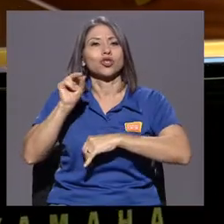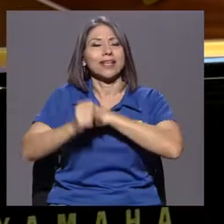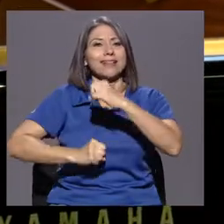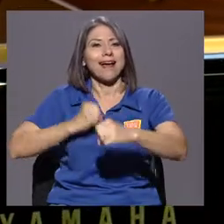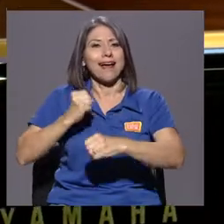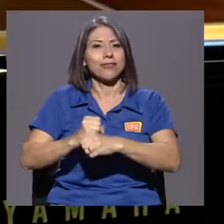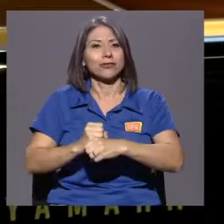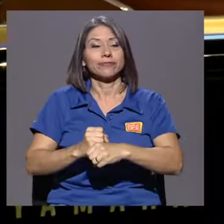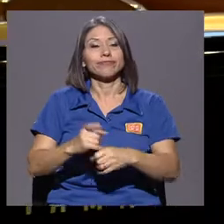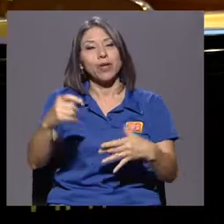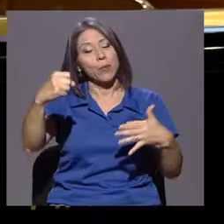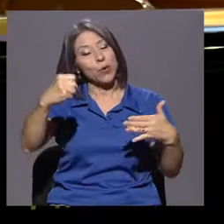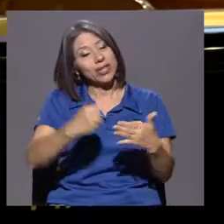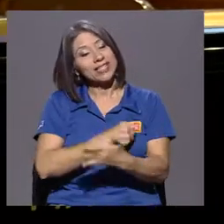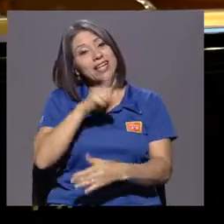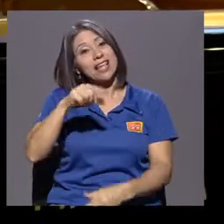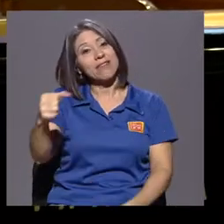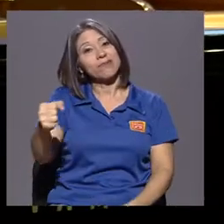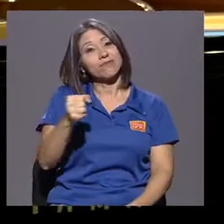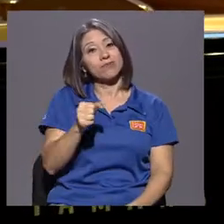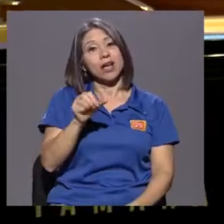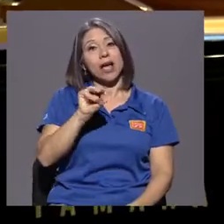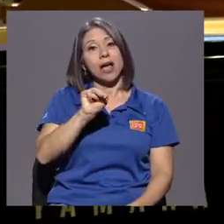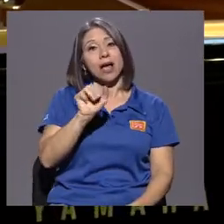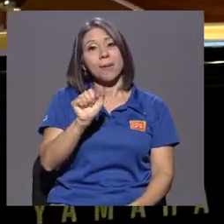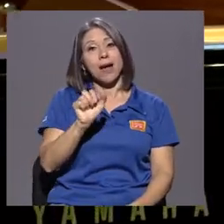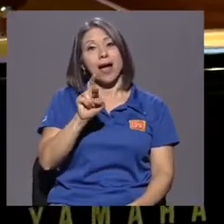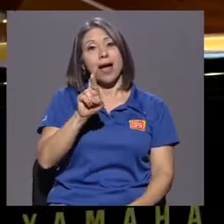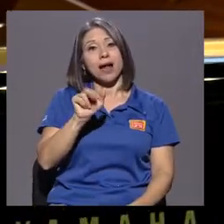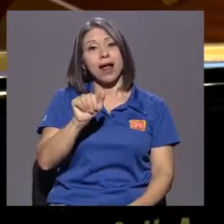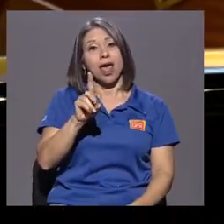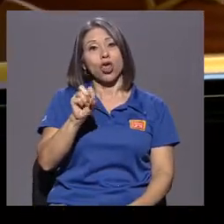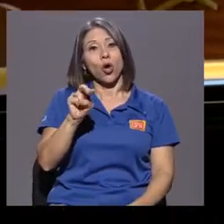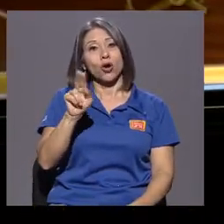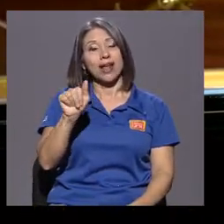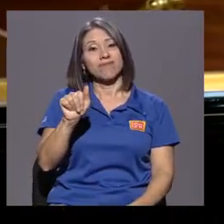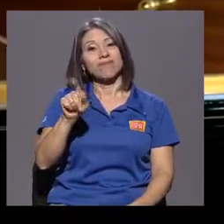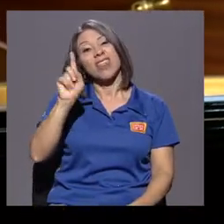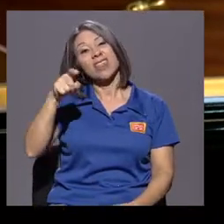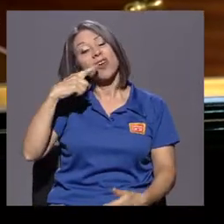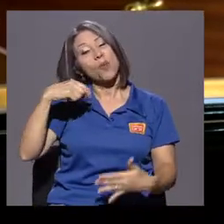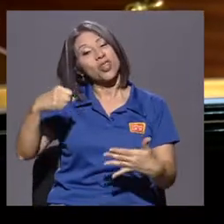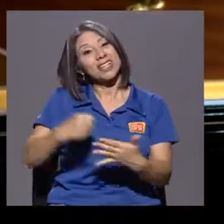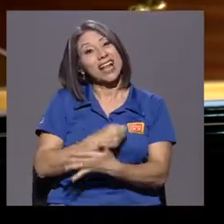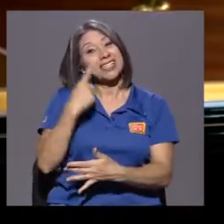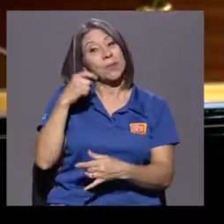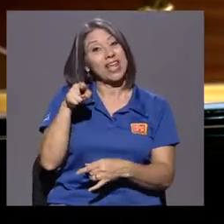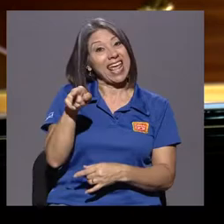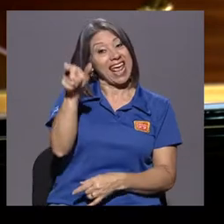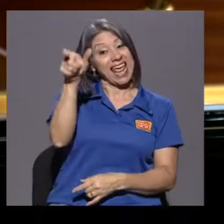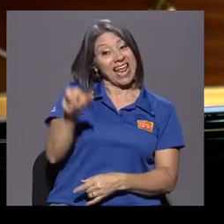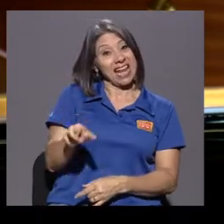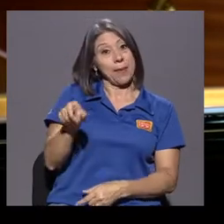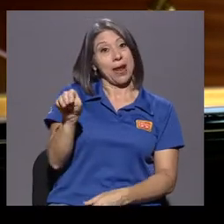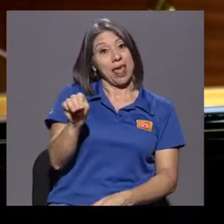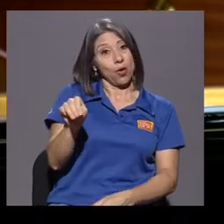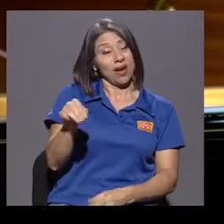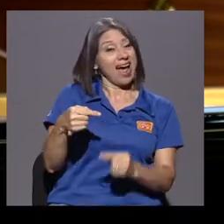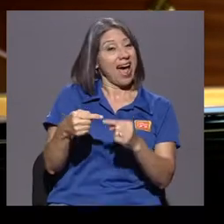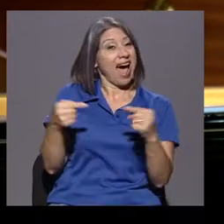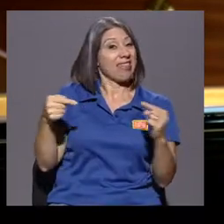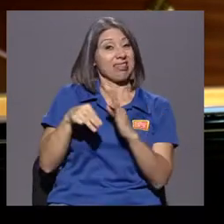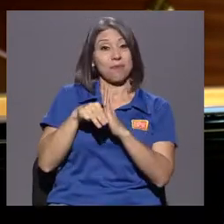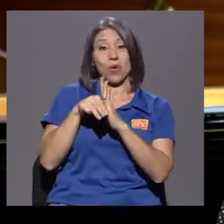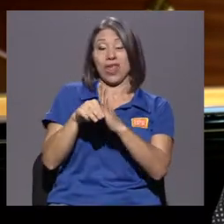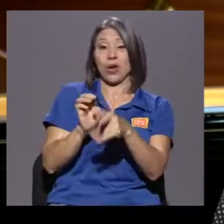desgracia hay que poner a maradona digo por desgracia porque para nada así un antimodelo ético en todas las